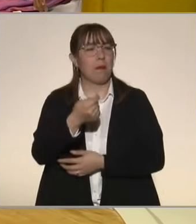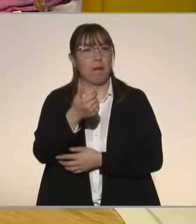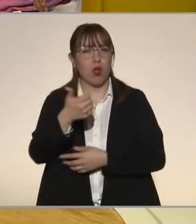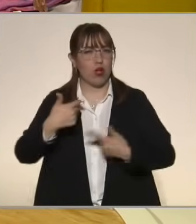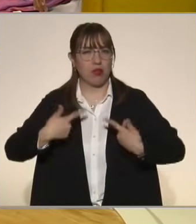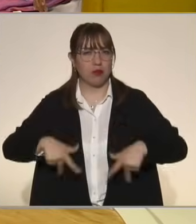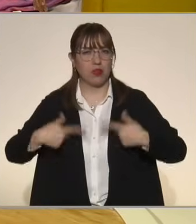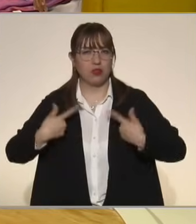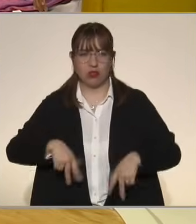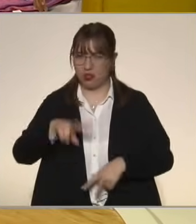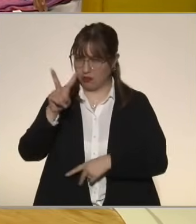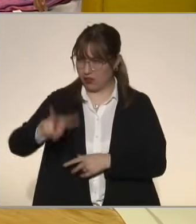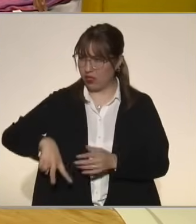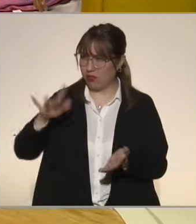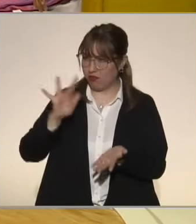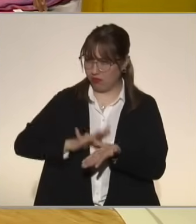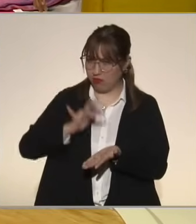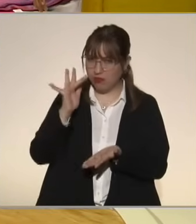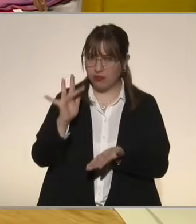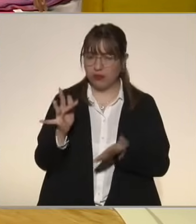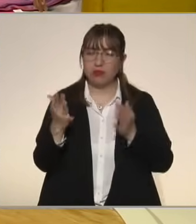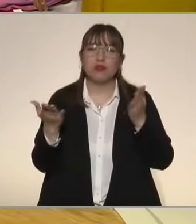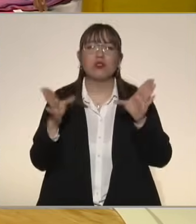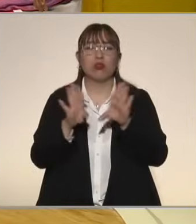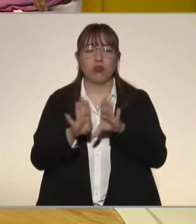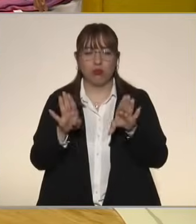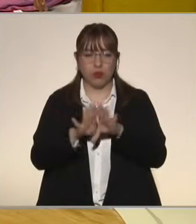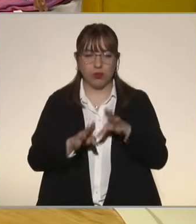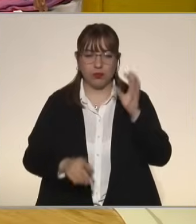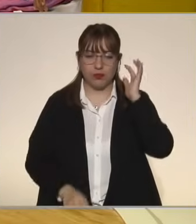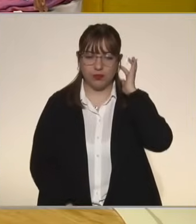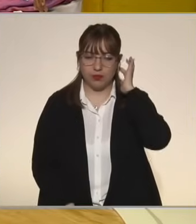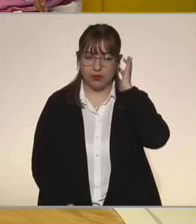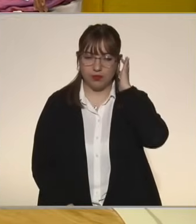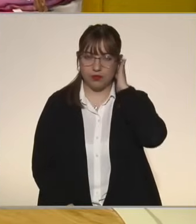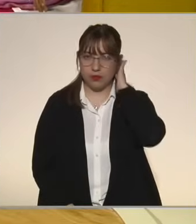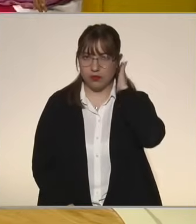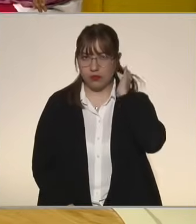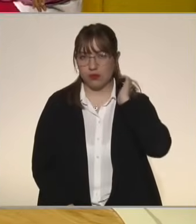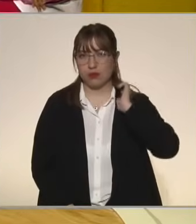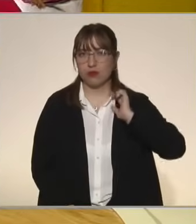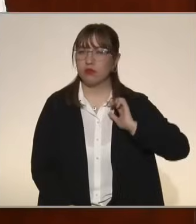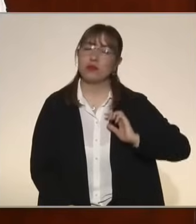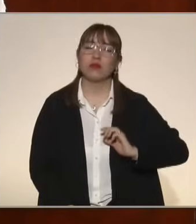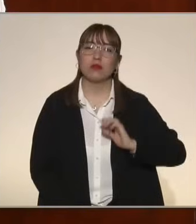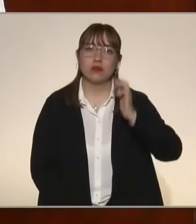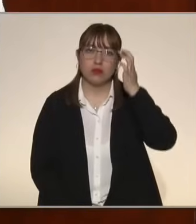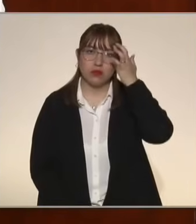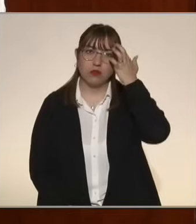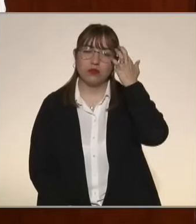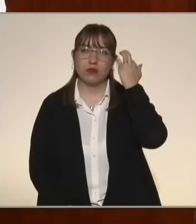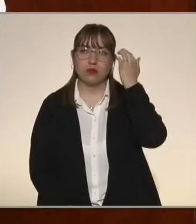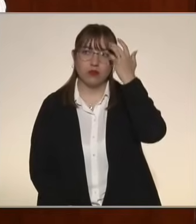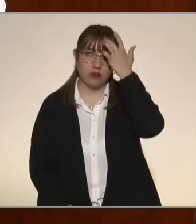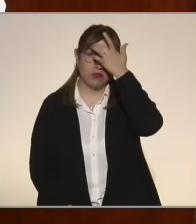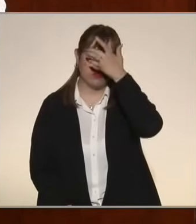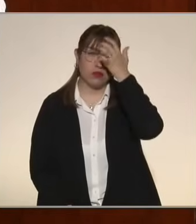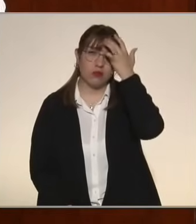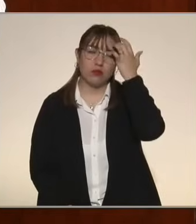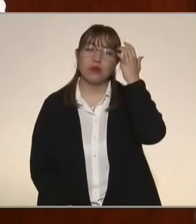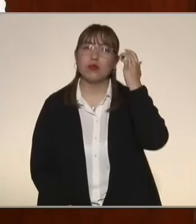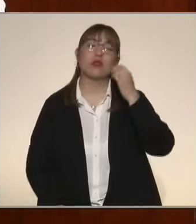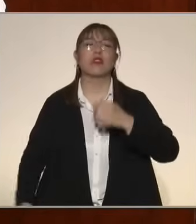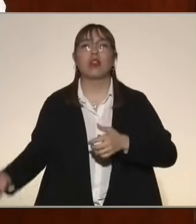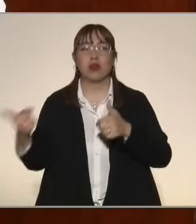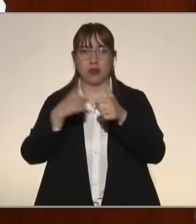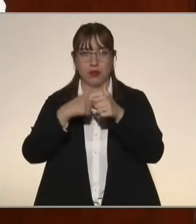¿qué tendríamos que agradecer? ¿De qué manera podemos agradecer? ¿Qué cosas hay que agradecer? Primero, como bien mencionaron hace rato, el